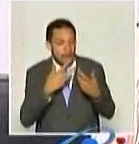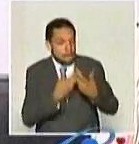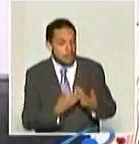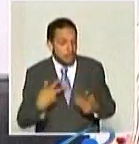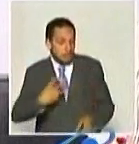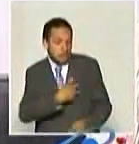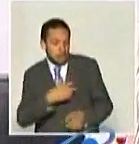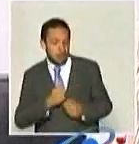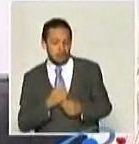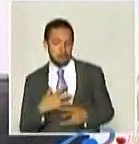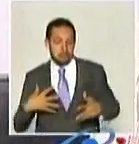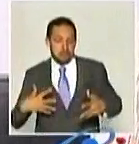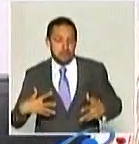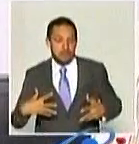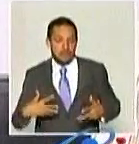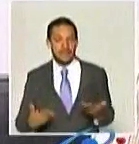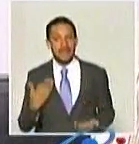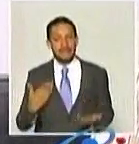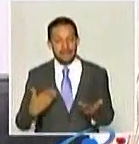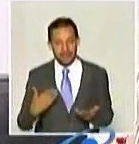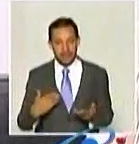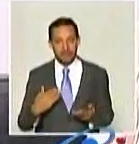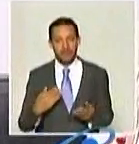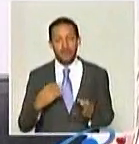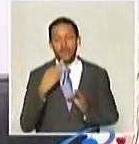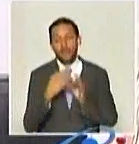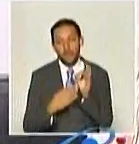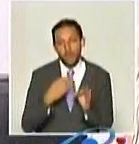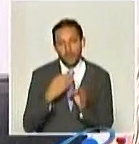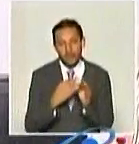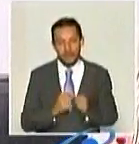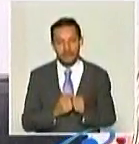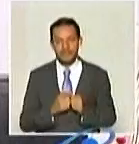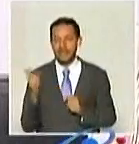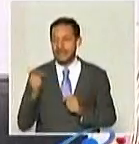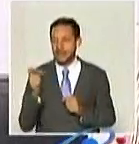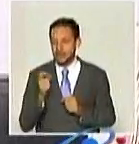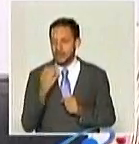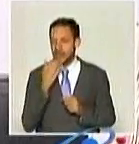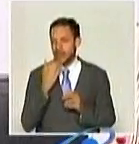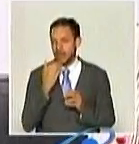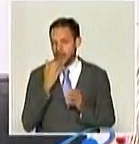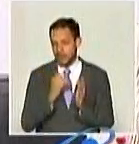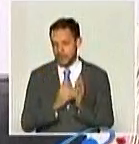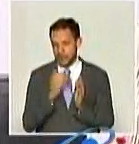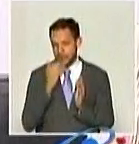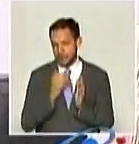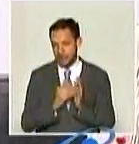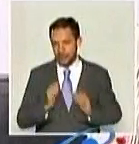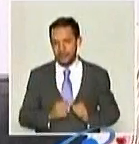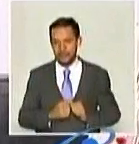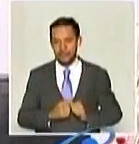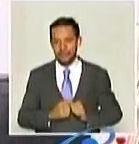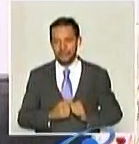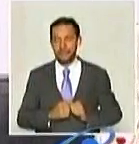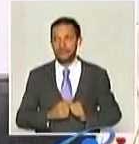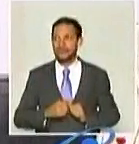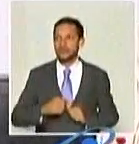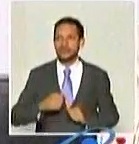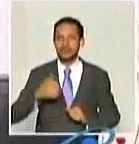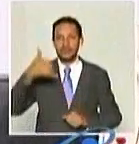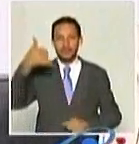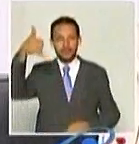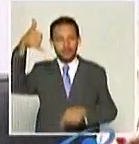oxígeno. El resto se puede poner por cualquier vía. Entonces lo tenemos, por ejemplo, por el suero, ¿cierto? Entonces uno